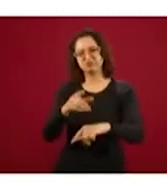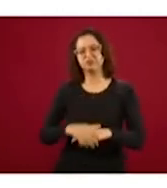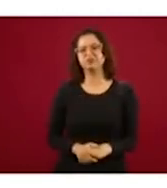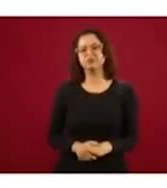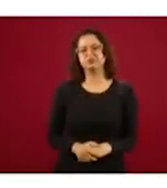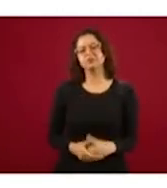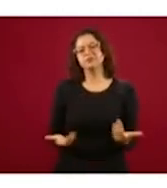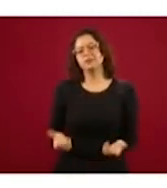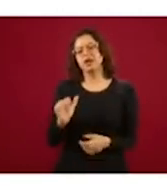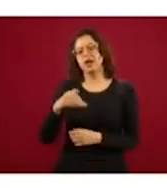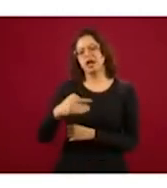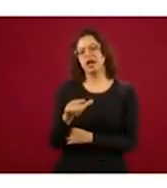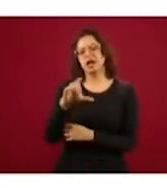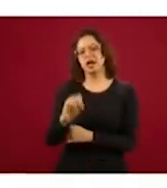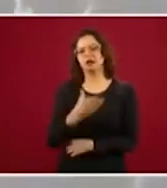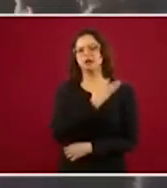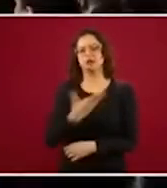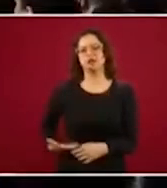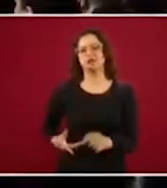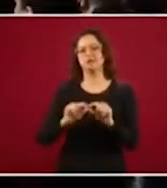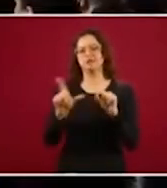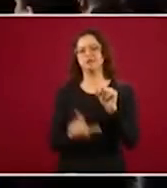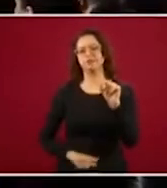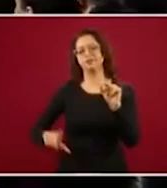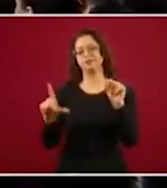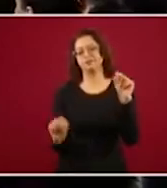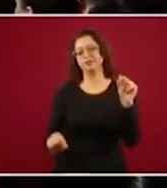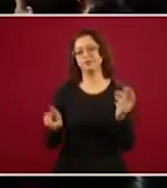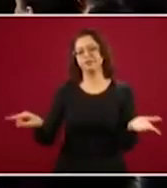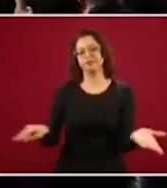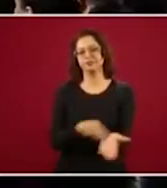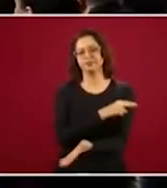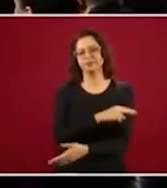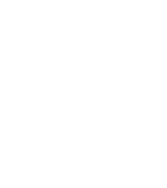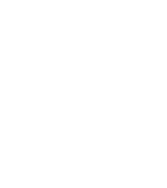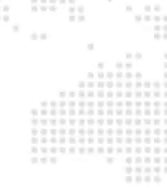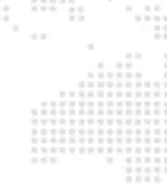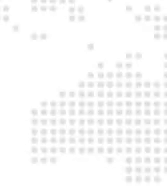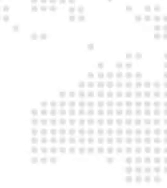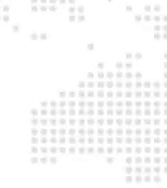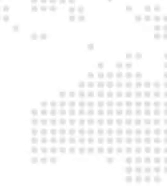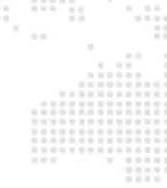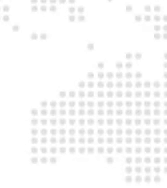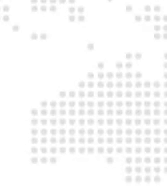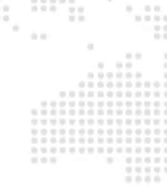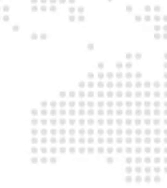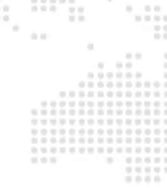andrés manuel lópez obrador presidente constitucional de los estados unidos mexicanos